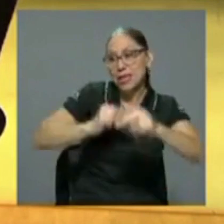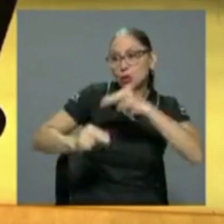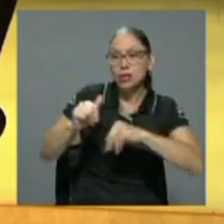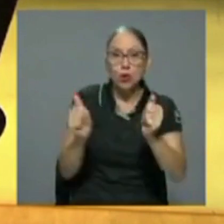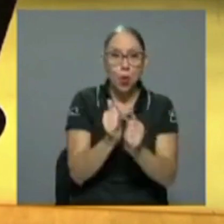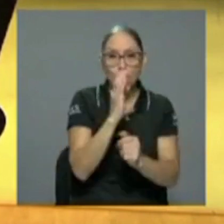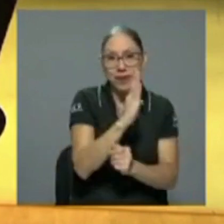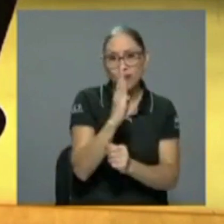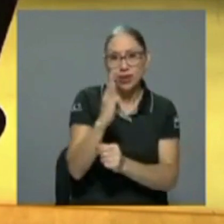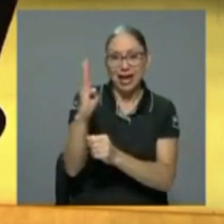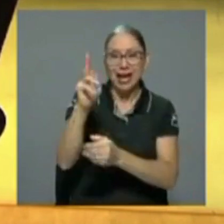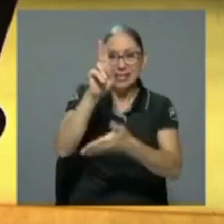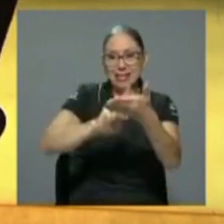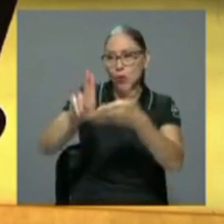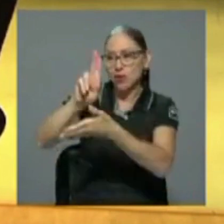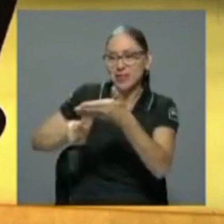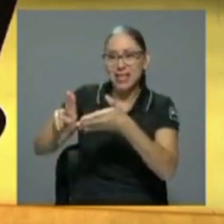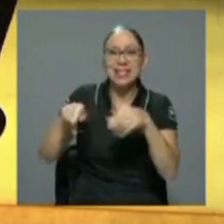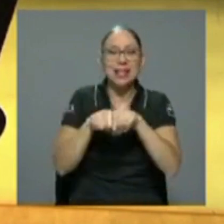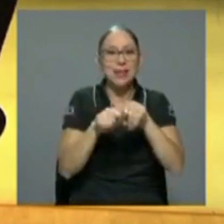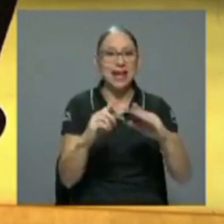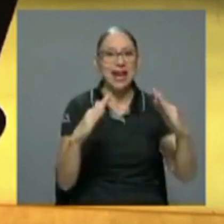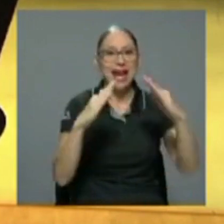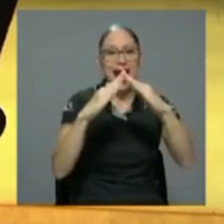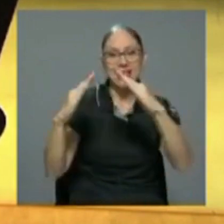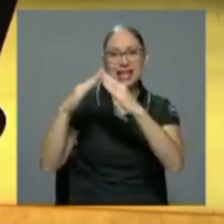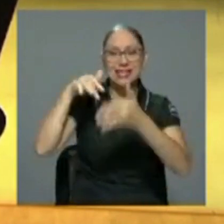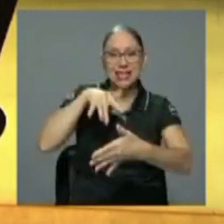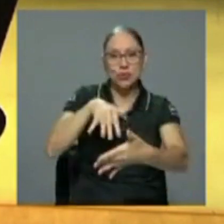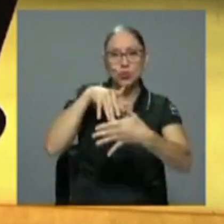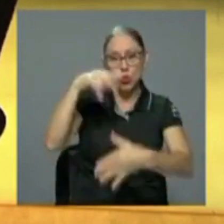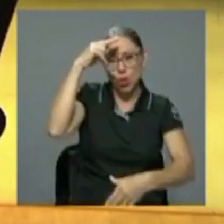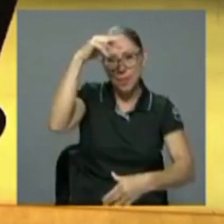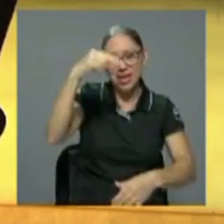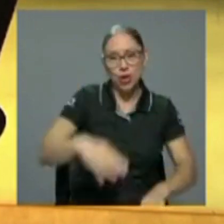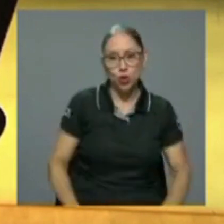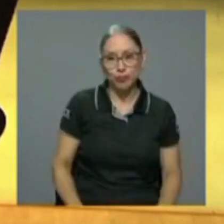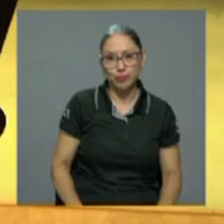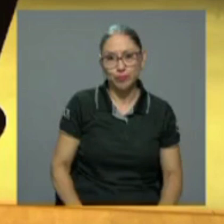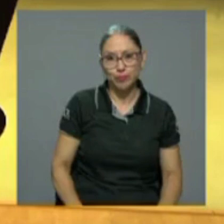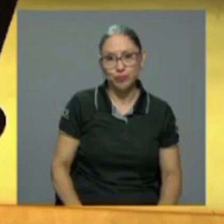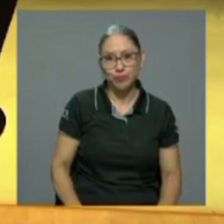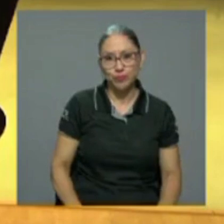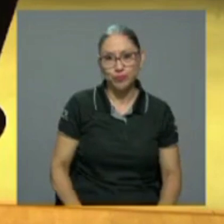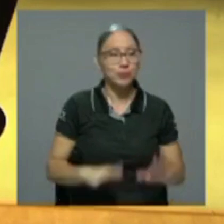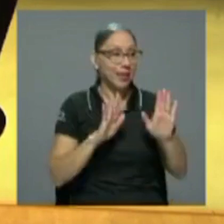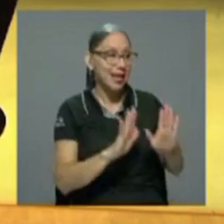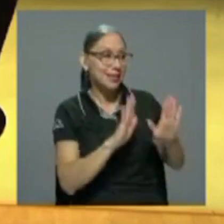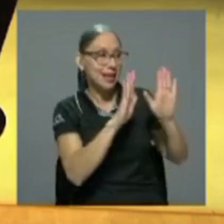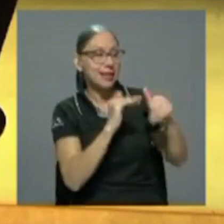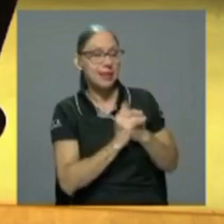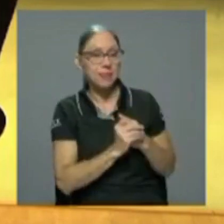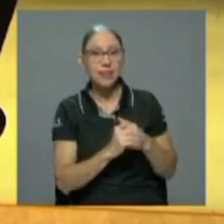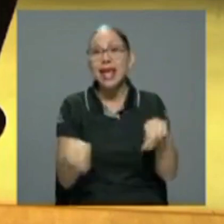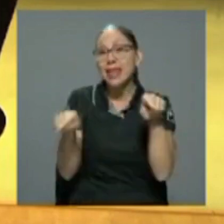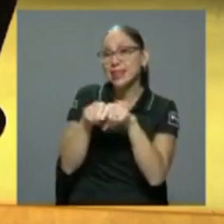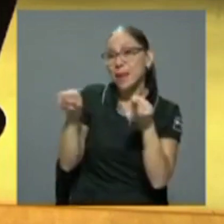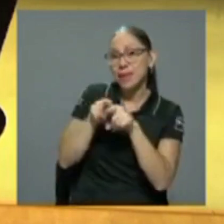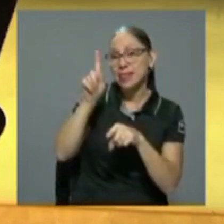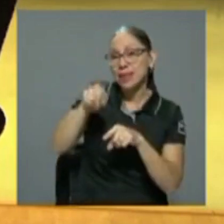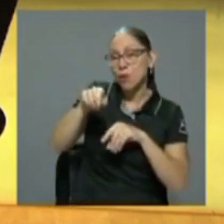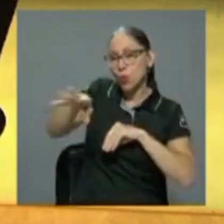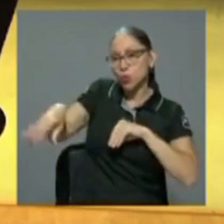y casas de estudio de México. Excelente. Debo mencionar también como un rasgo distintivo que quisimos hacer